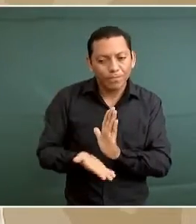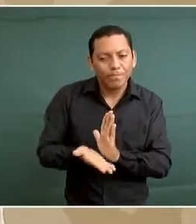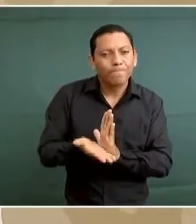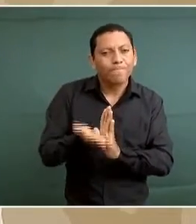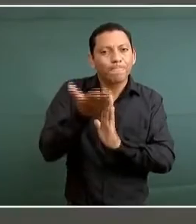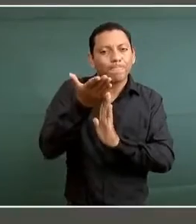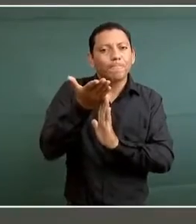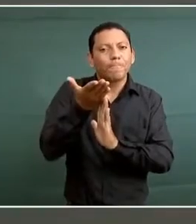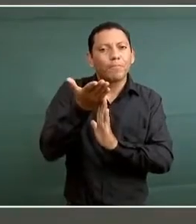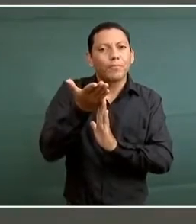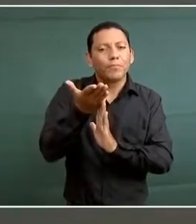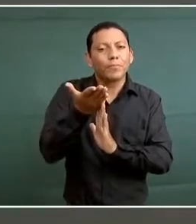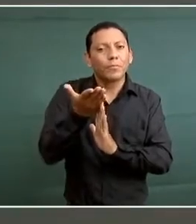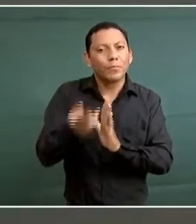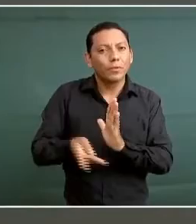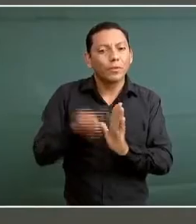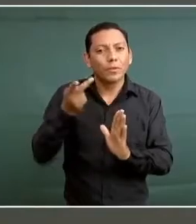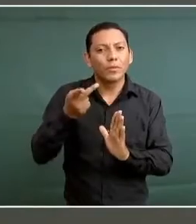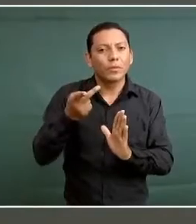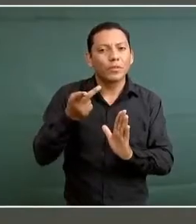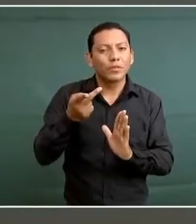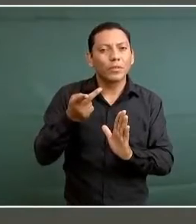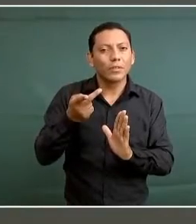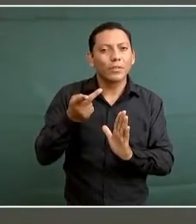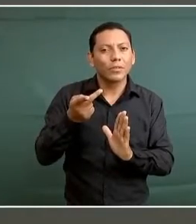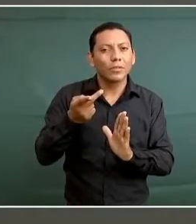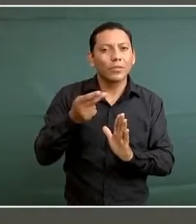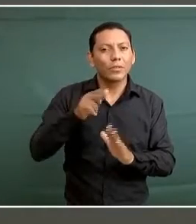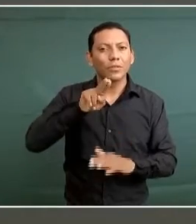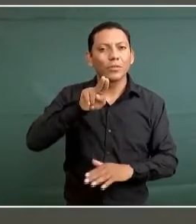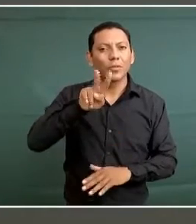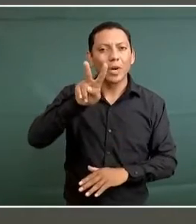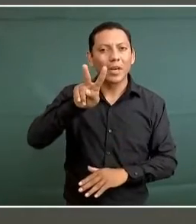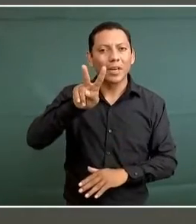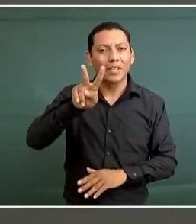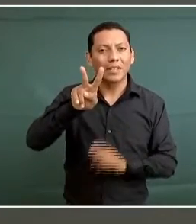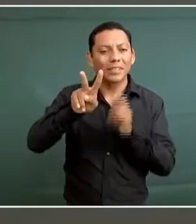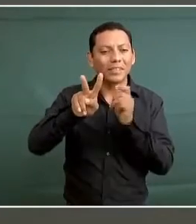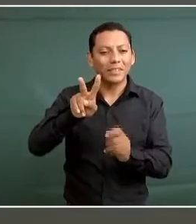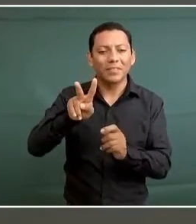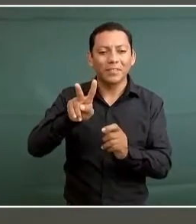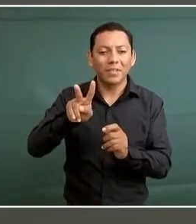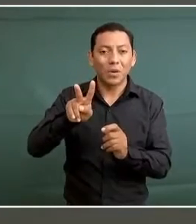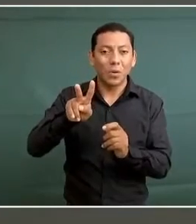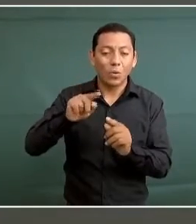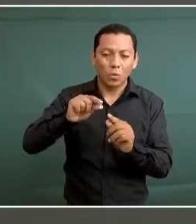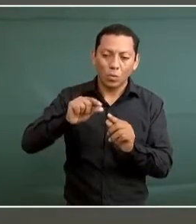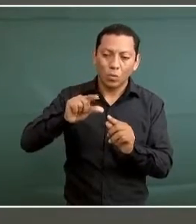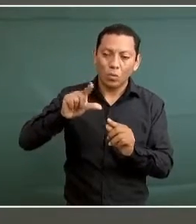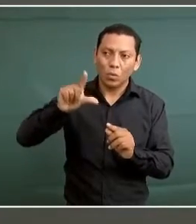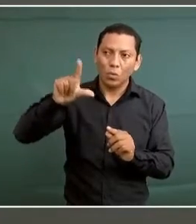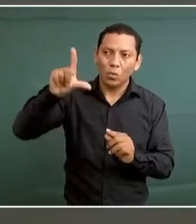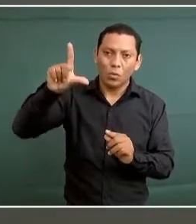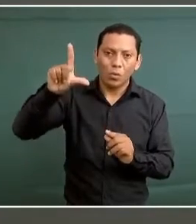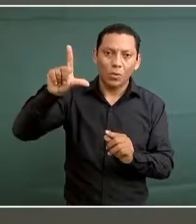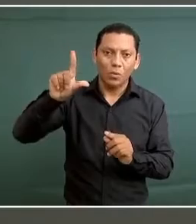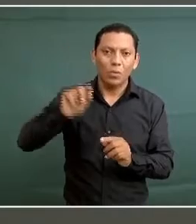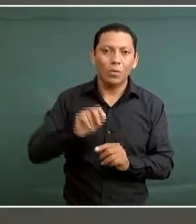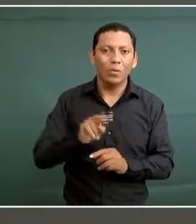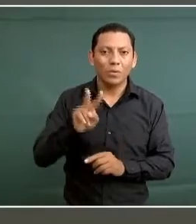ser un efecto UV así es decir nos